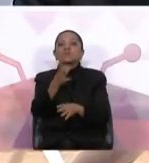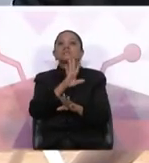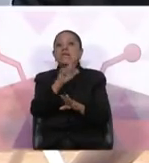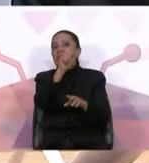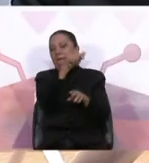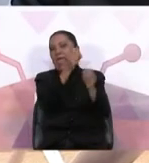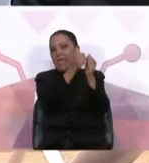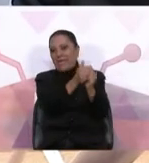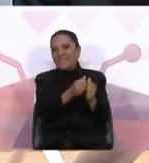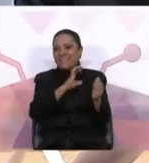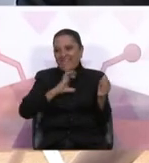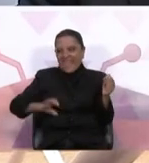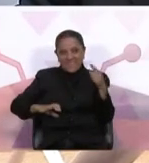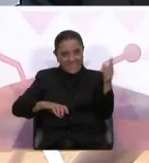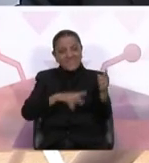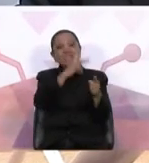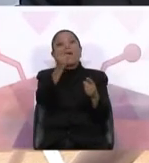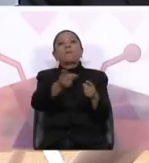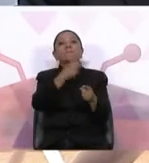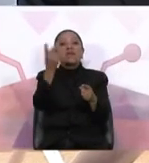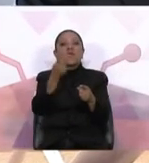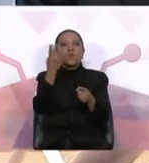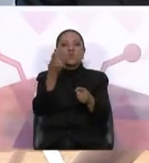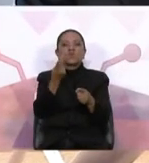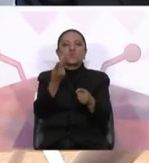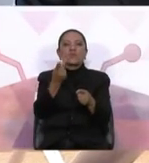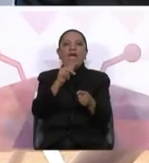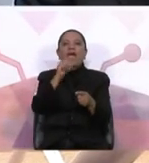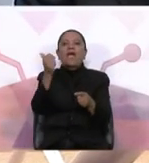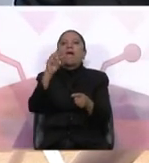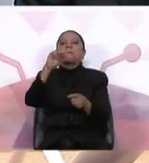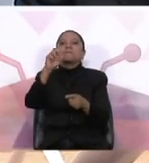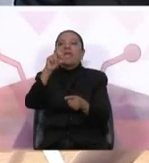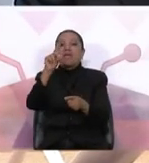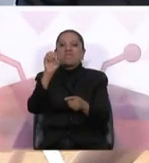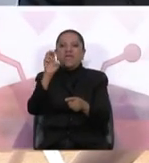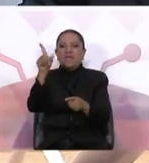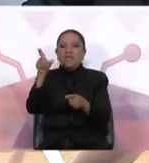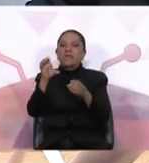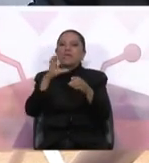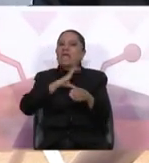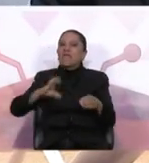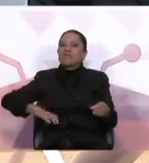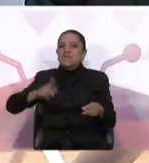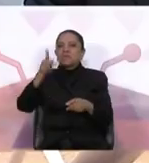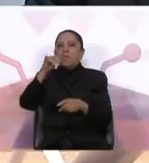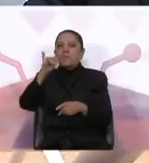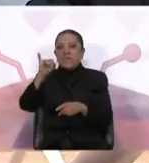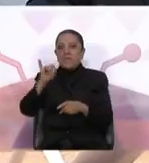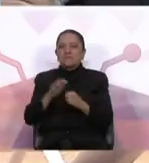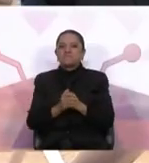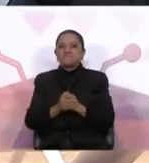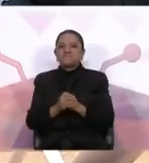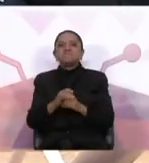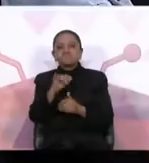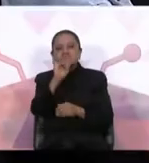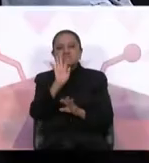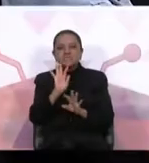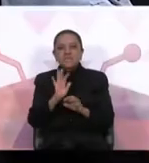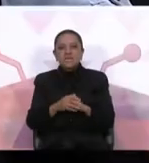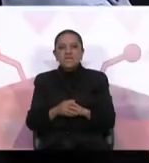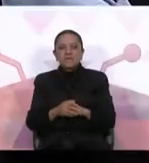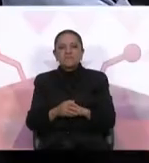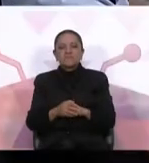elaborar su pregunta dirigida a jorge mil candidatos del pri claro que sí pues bien el candidato